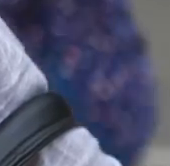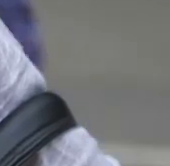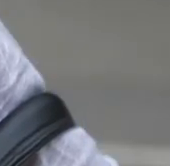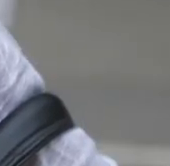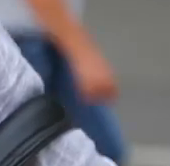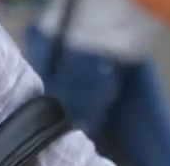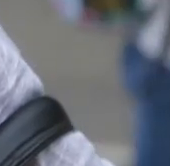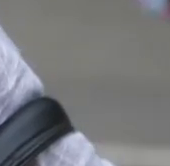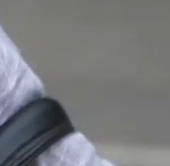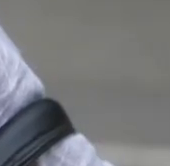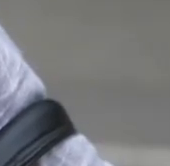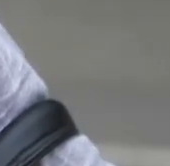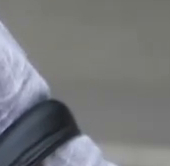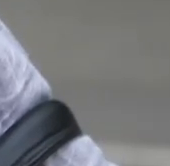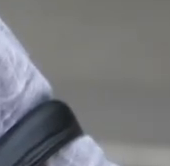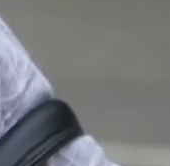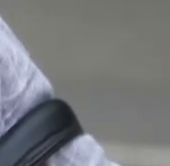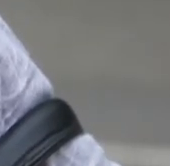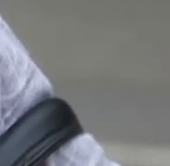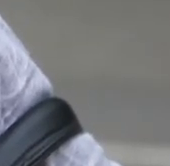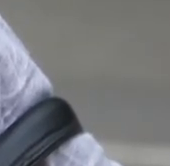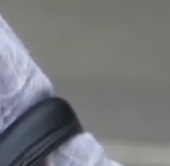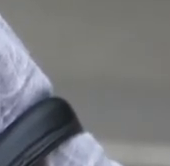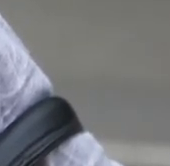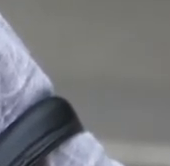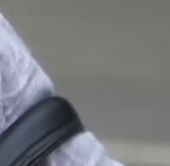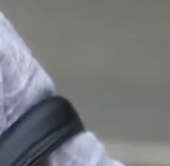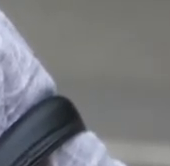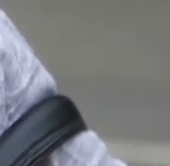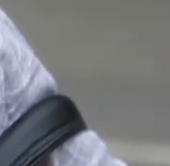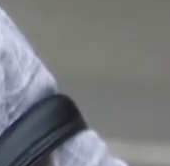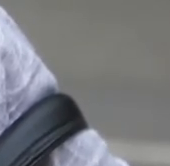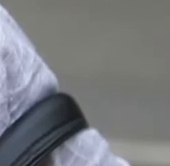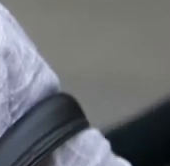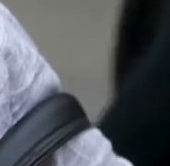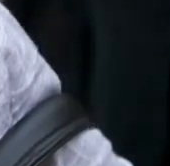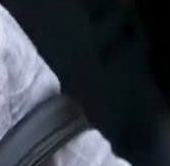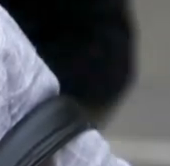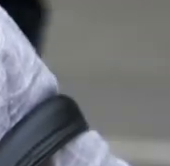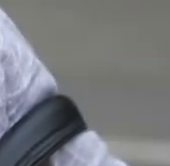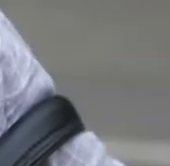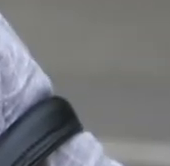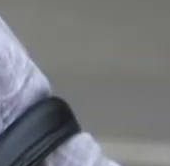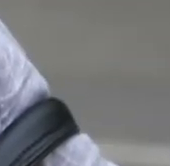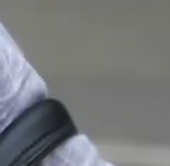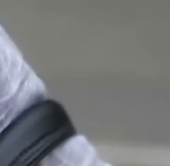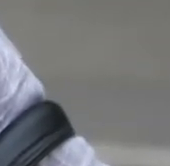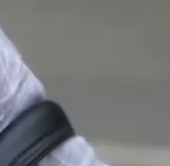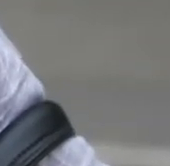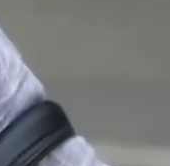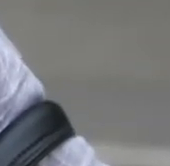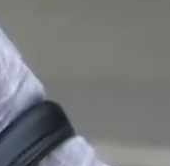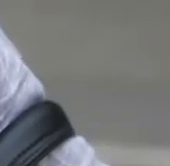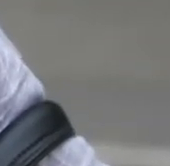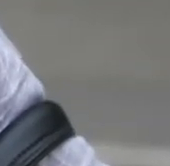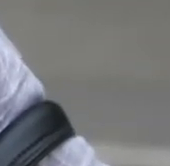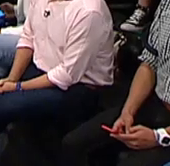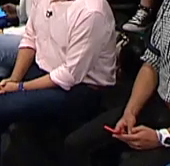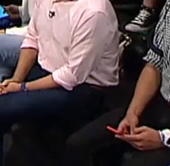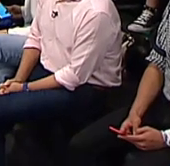candidato mi pregunta es qué plan tienen ustedes para combatir la pobreza en los municipios de antioquia